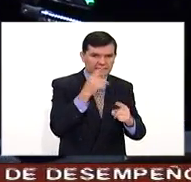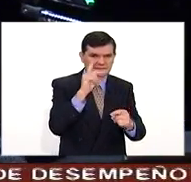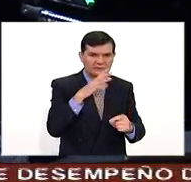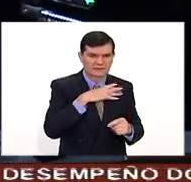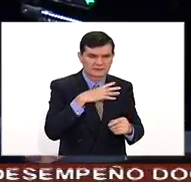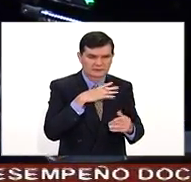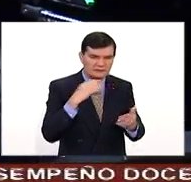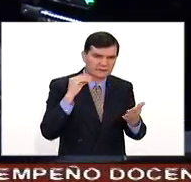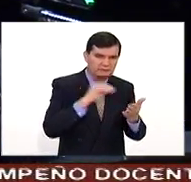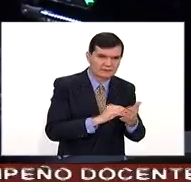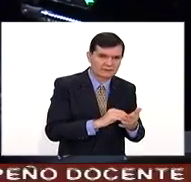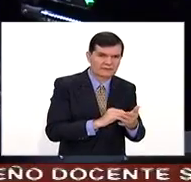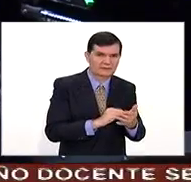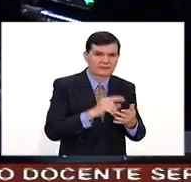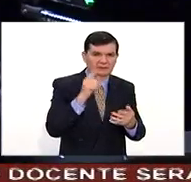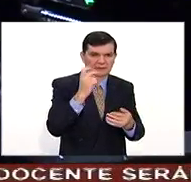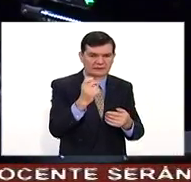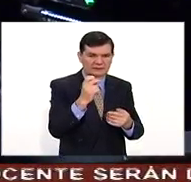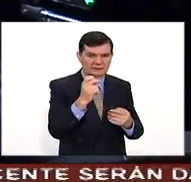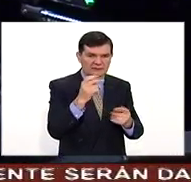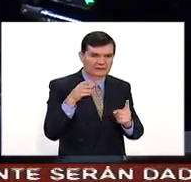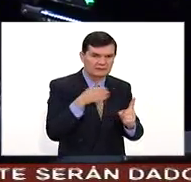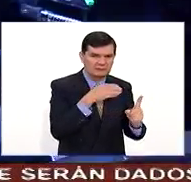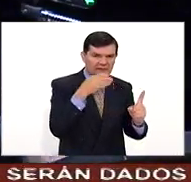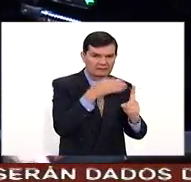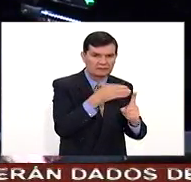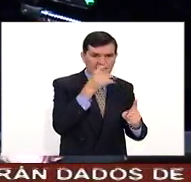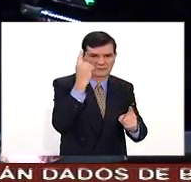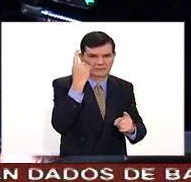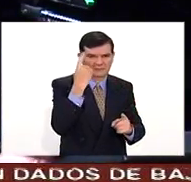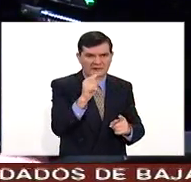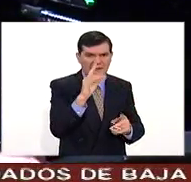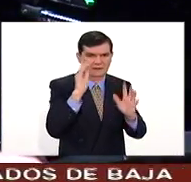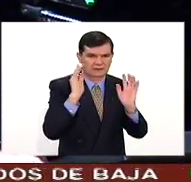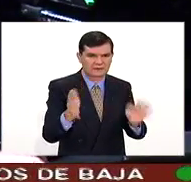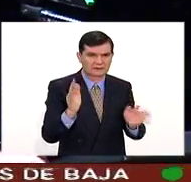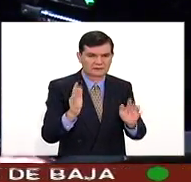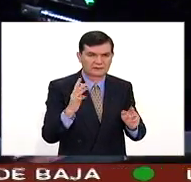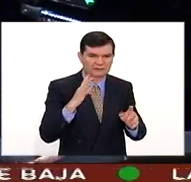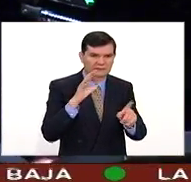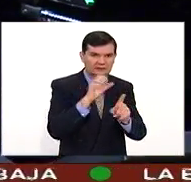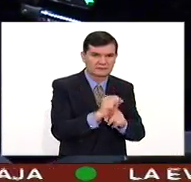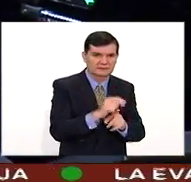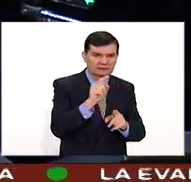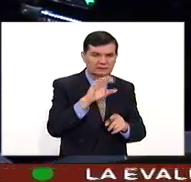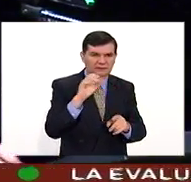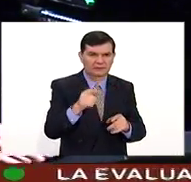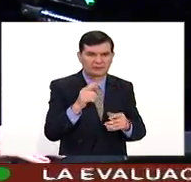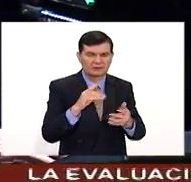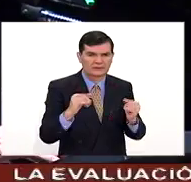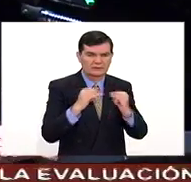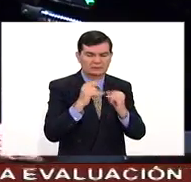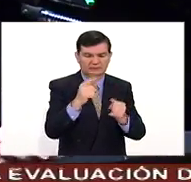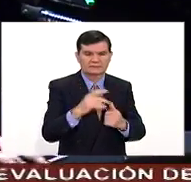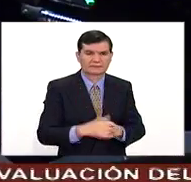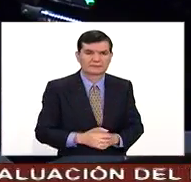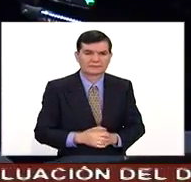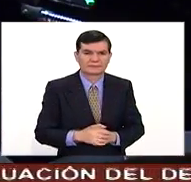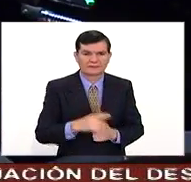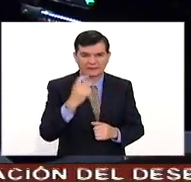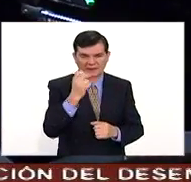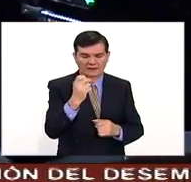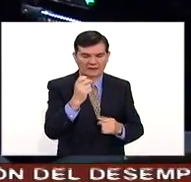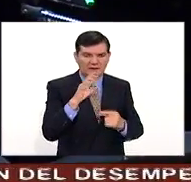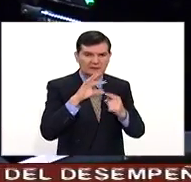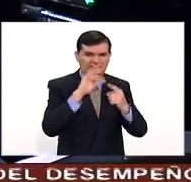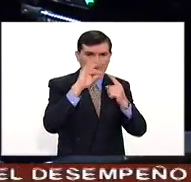hemos trazado, esa es la ruta para la que ya estaba destinado el CONACYT desde sus inicios. Es